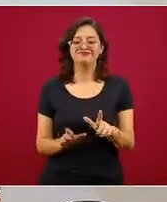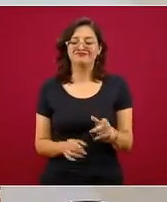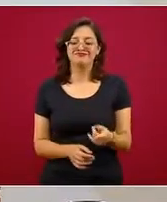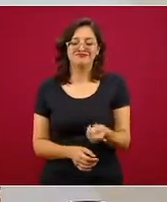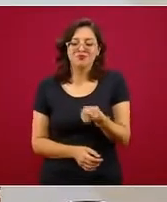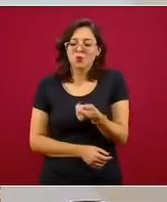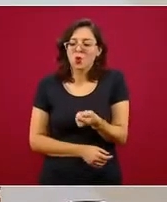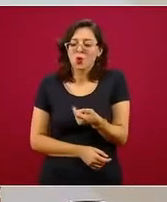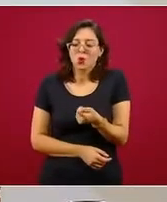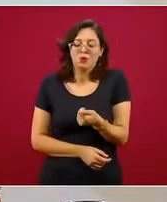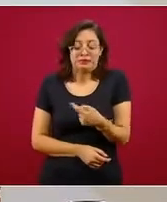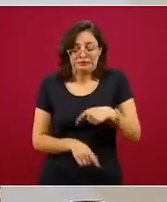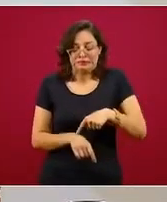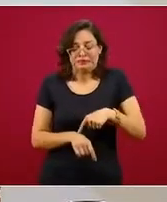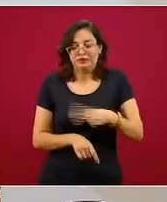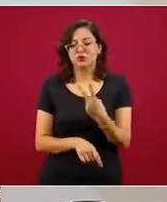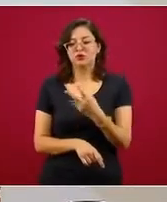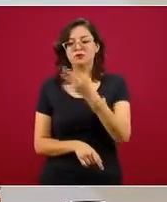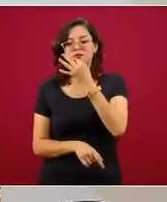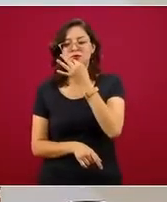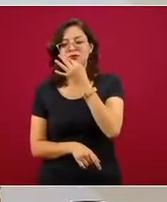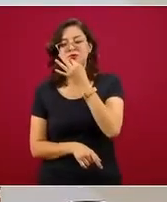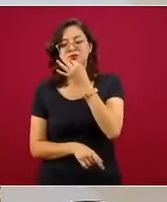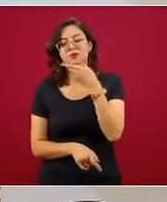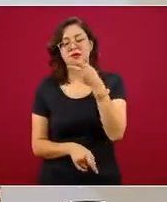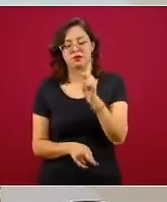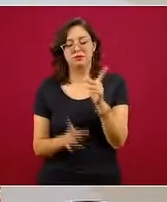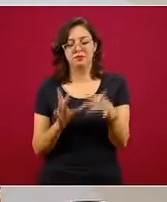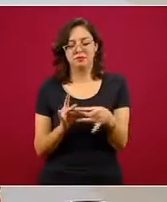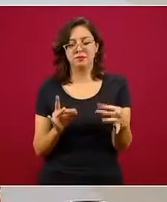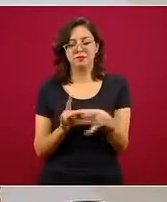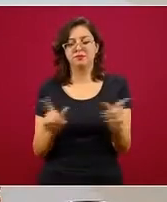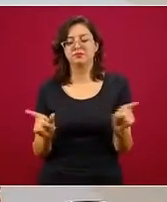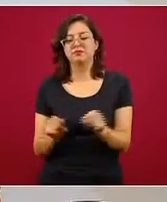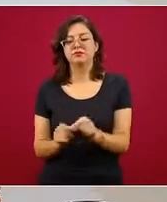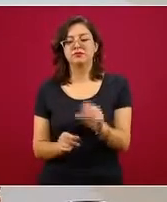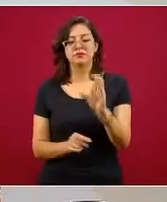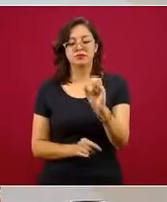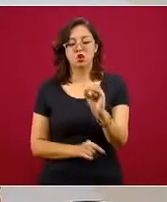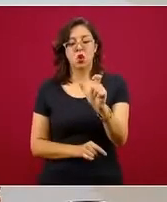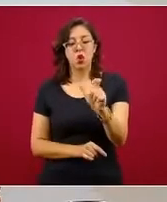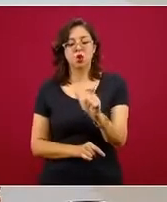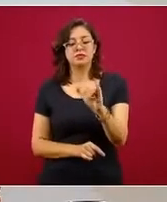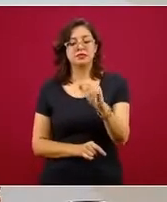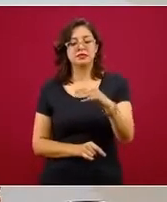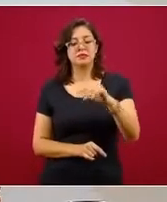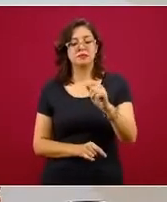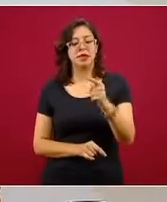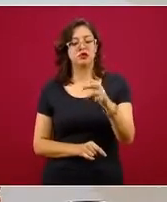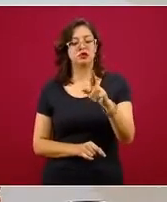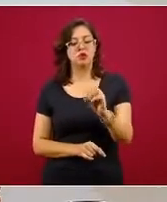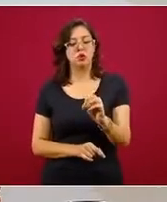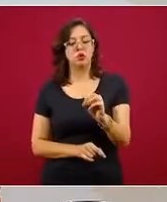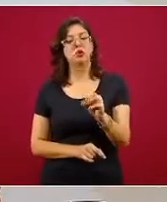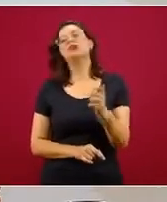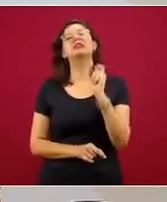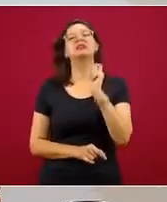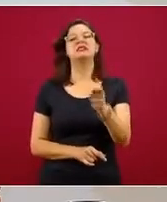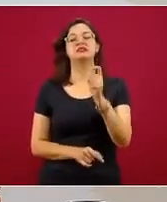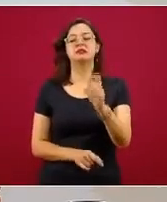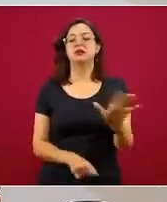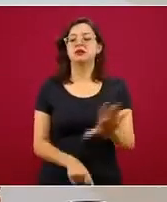pero trataré de sintetizarlo. El oxímetro de pulso, pulsoxímetro, es un dispositivo